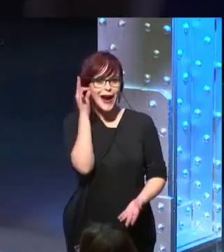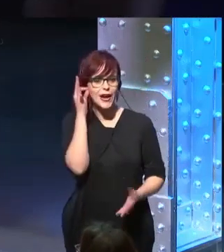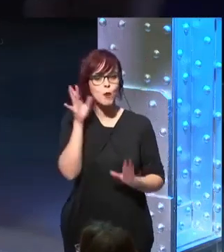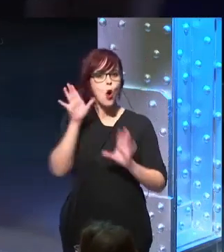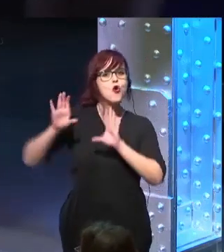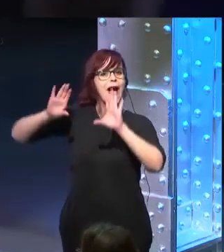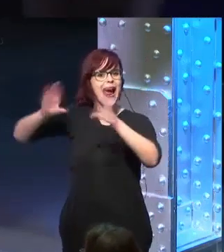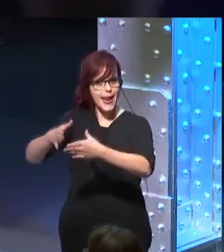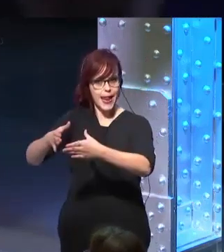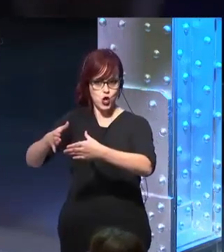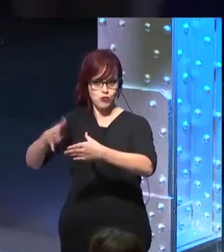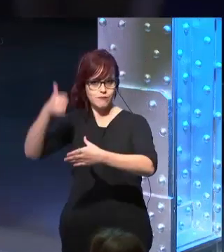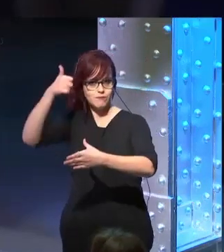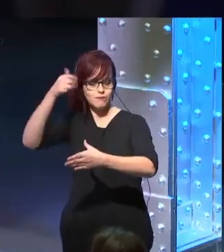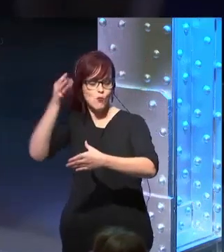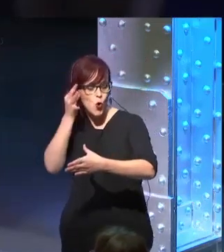género,